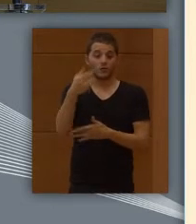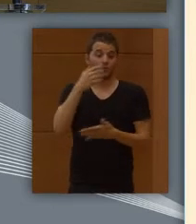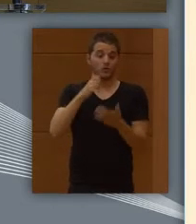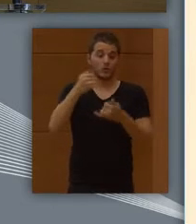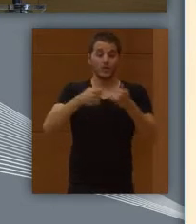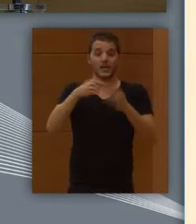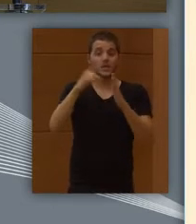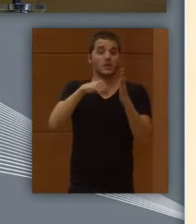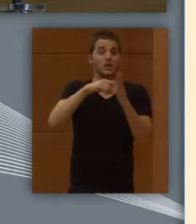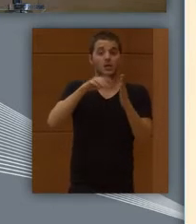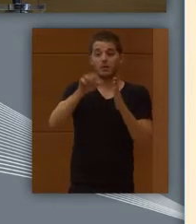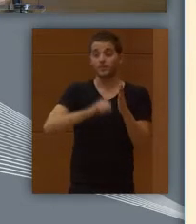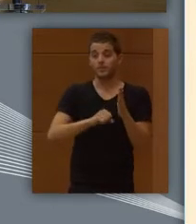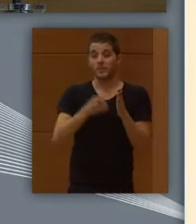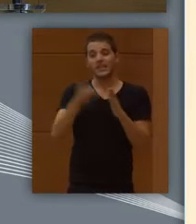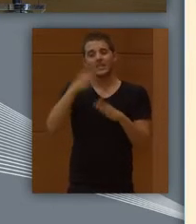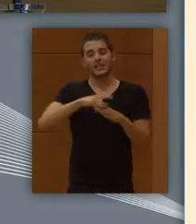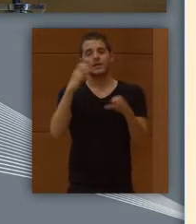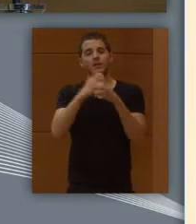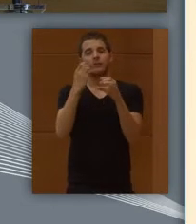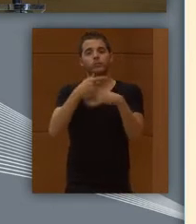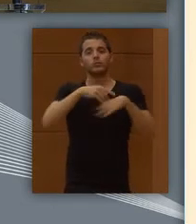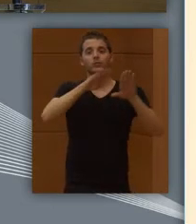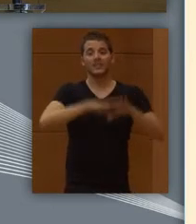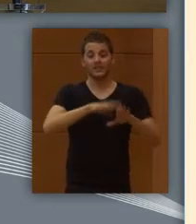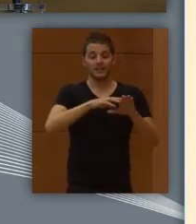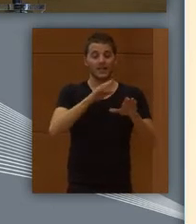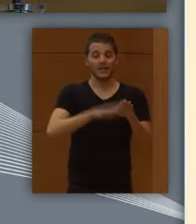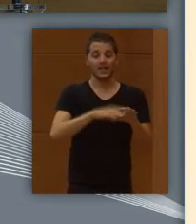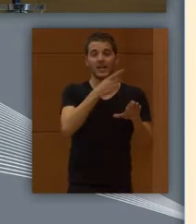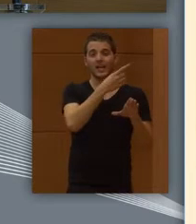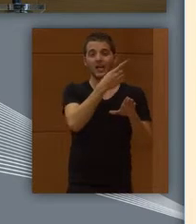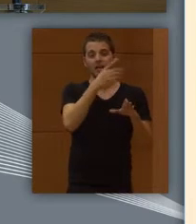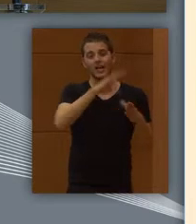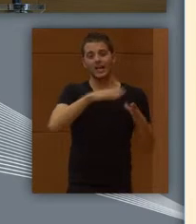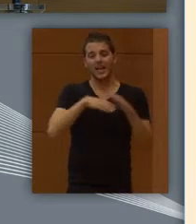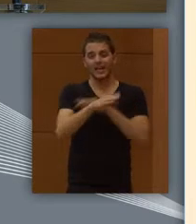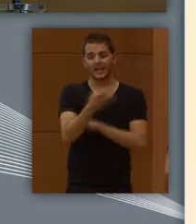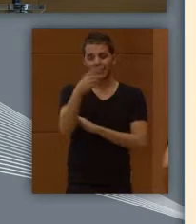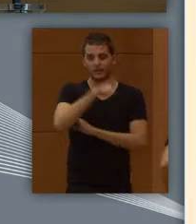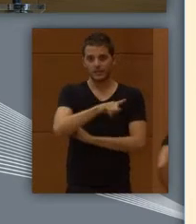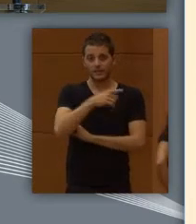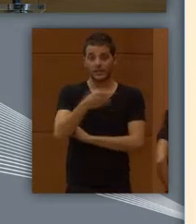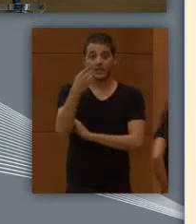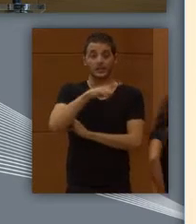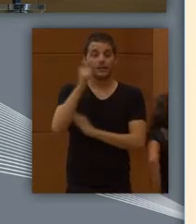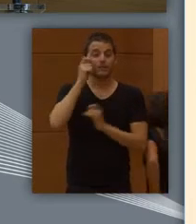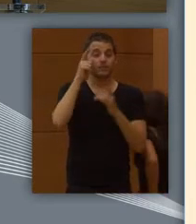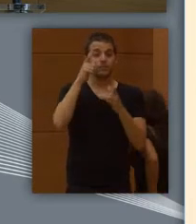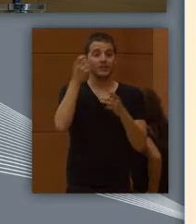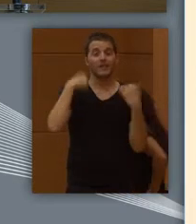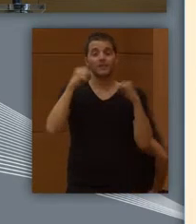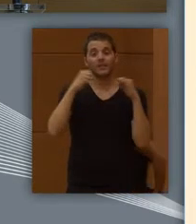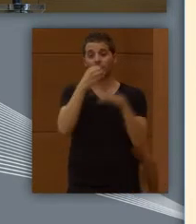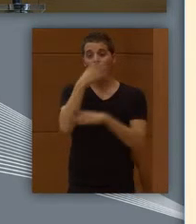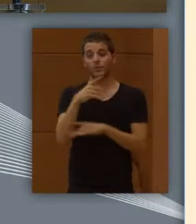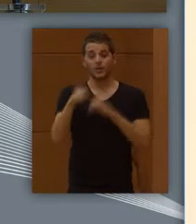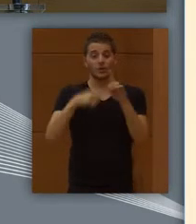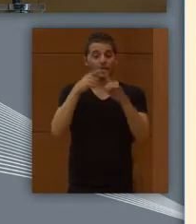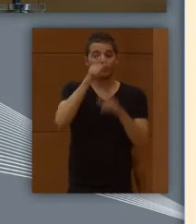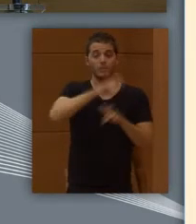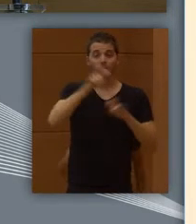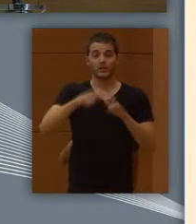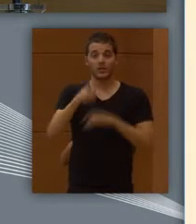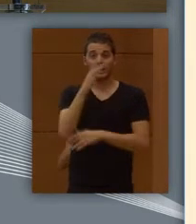para las paradas de autobuses que son accesibles. También se identificaron mejores prácticas, por ejemplo, para